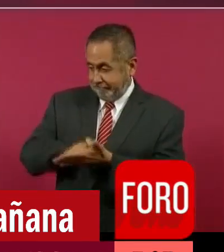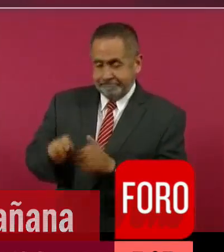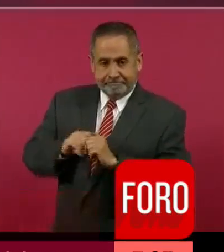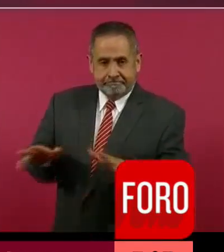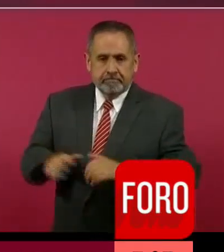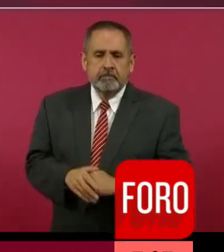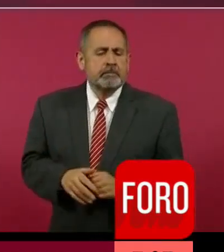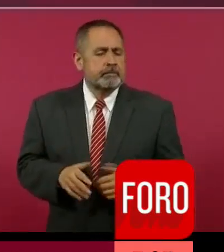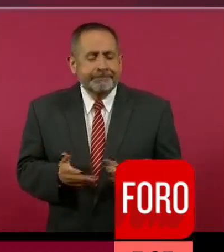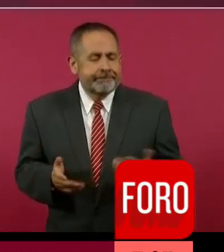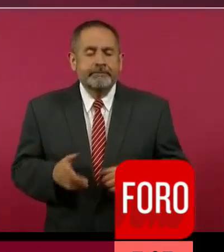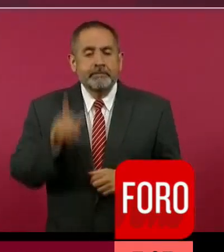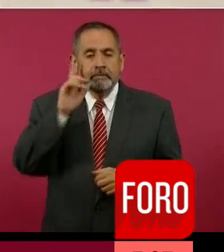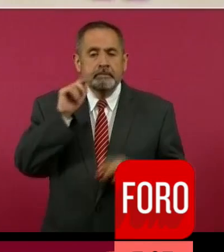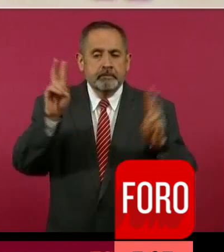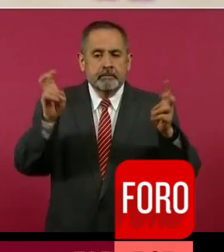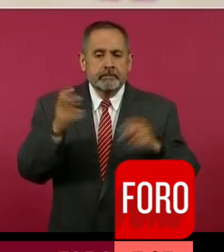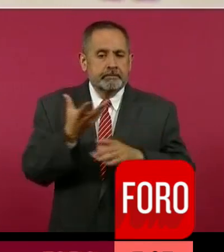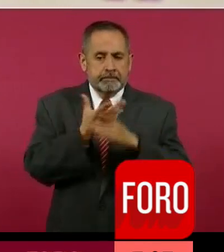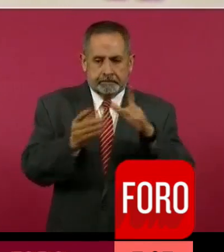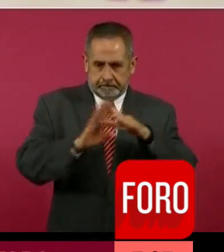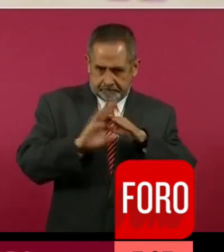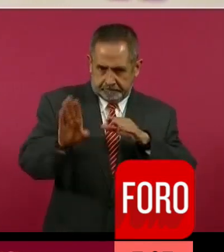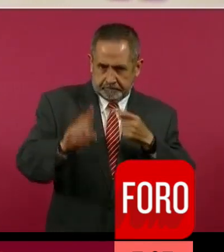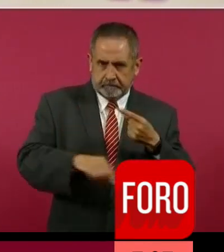Los temas migración,